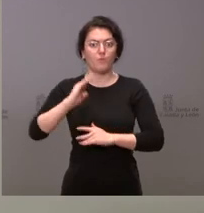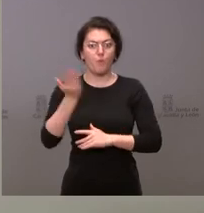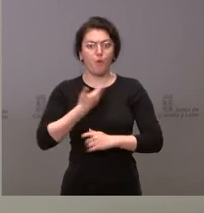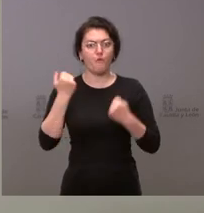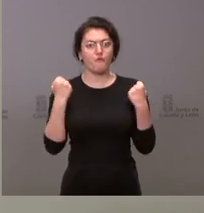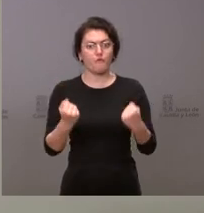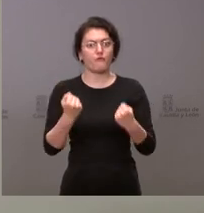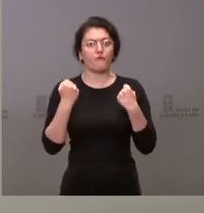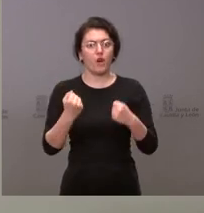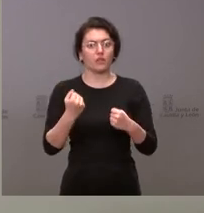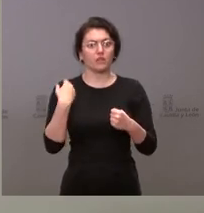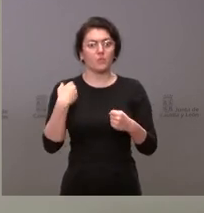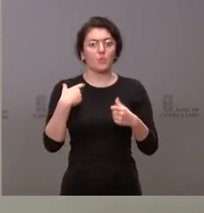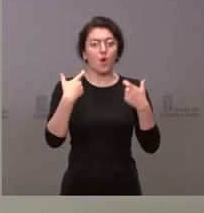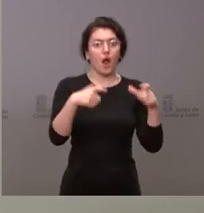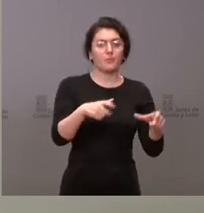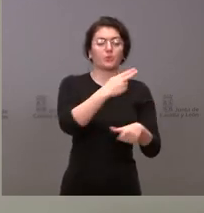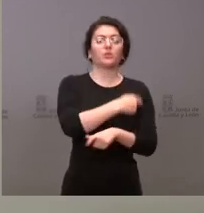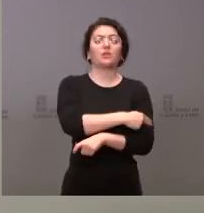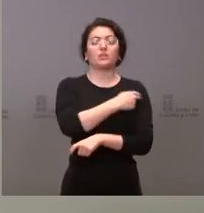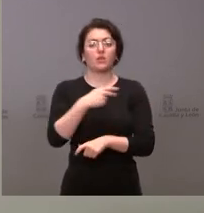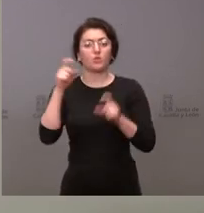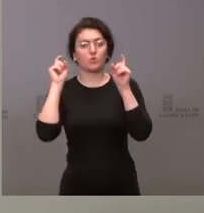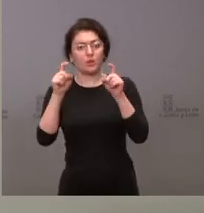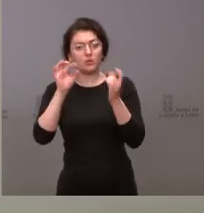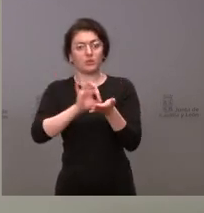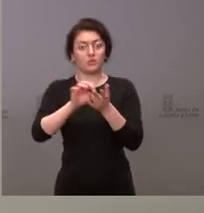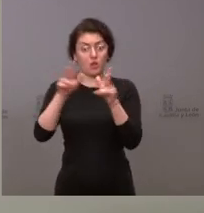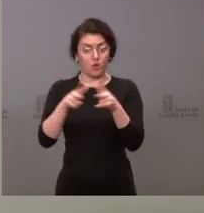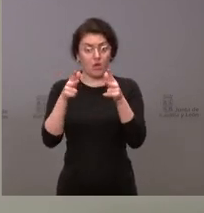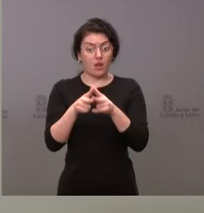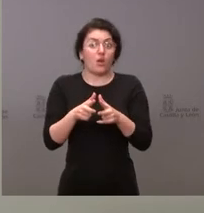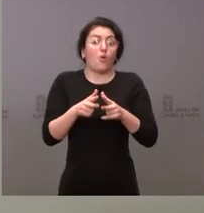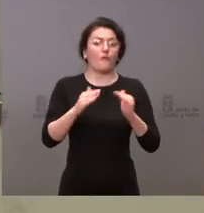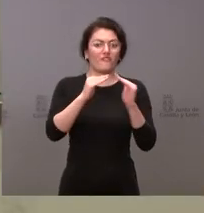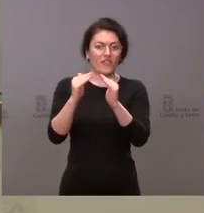muchas veces en el ámbito sanitario educativo de servicios sociales o incluso de vivienda